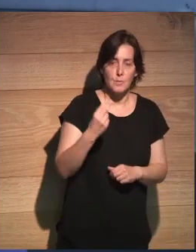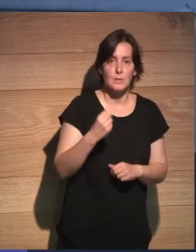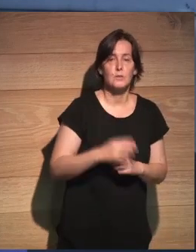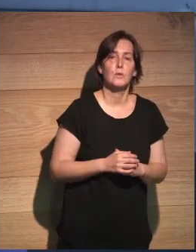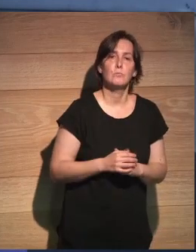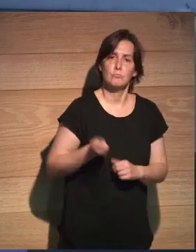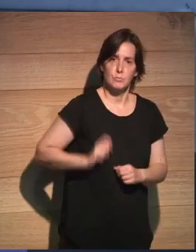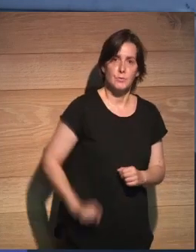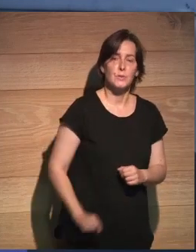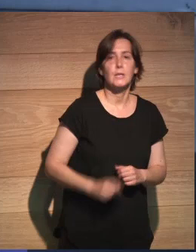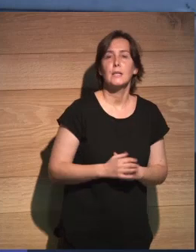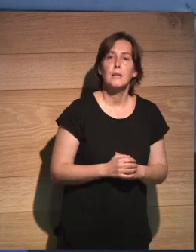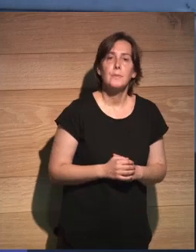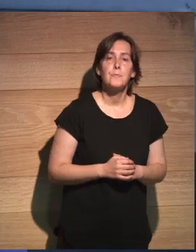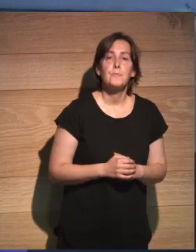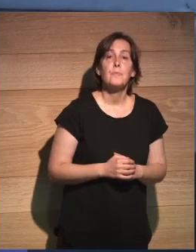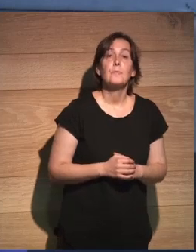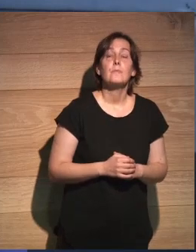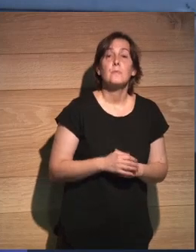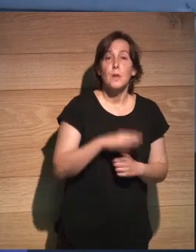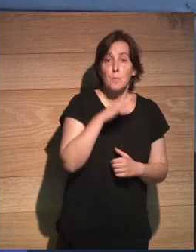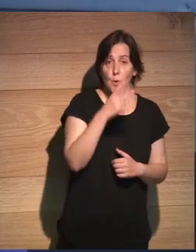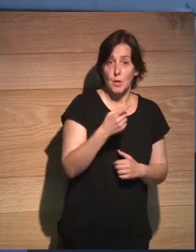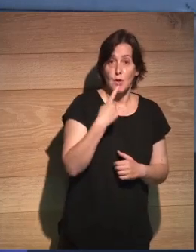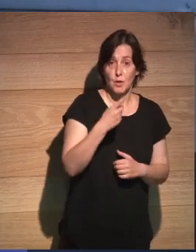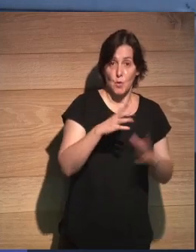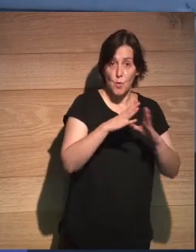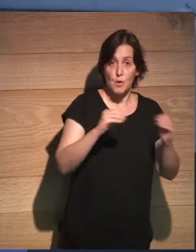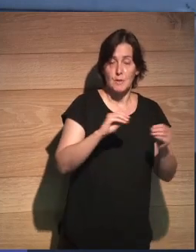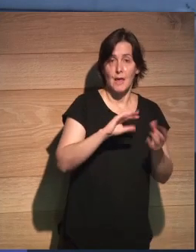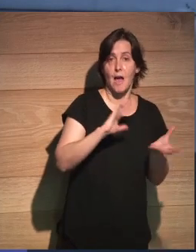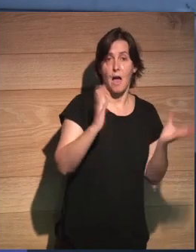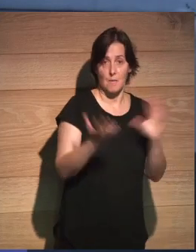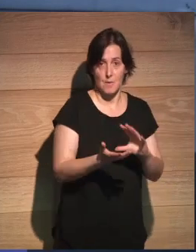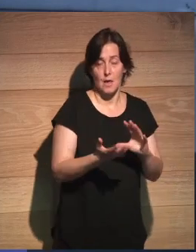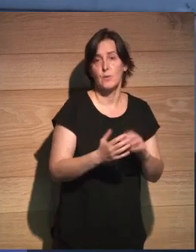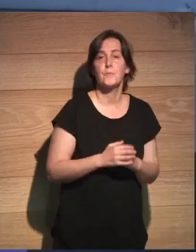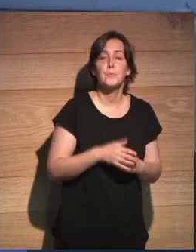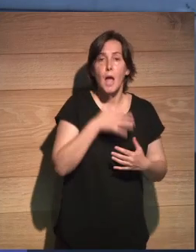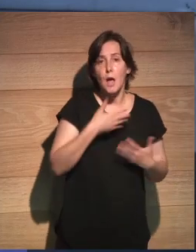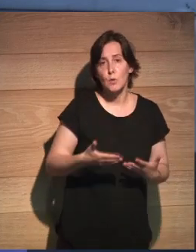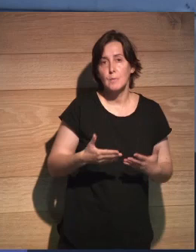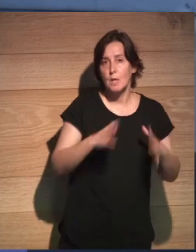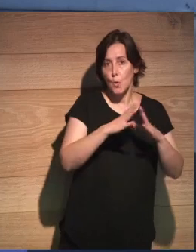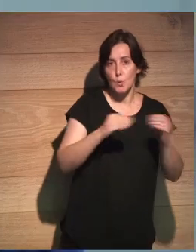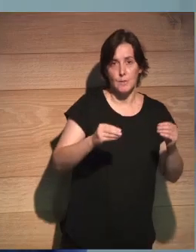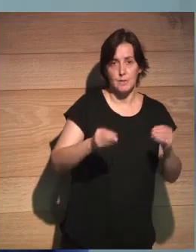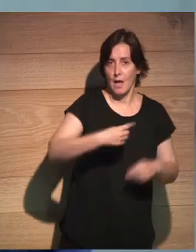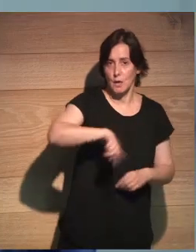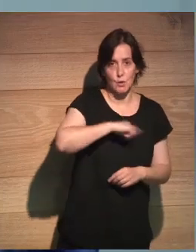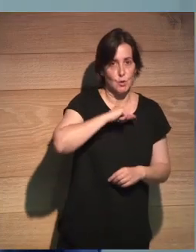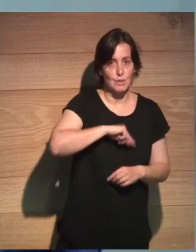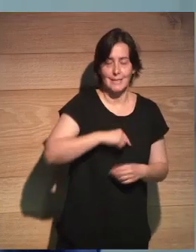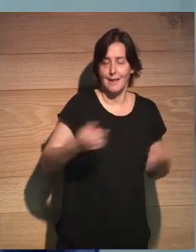gran profesionalidad. Como digo, la universidad ha cambiado y tenemos una universidad de la que creo que debemos sentirnos